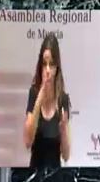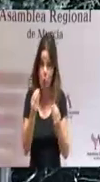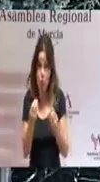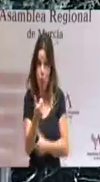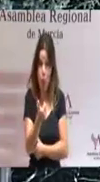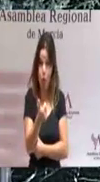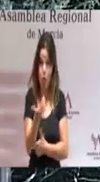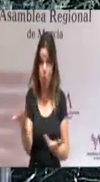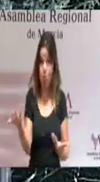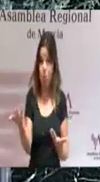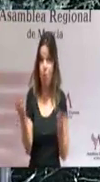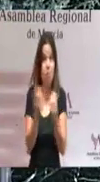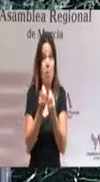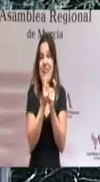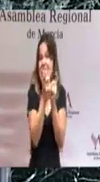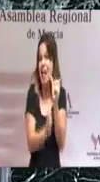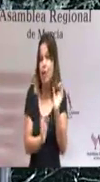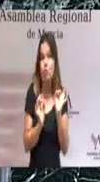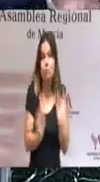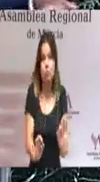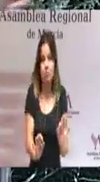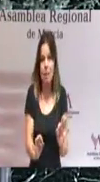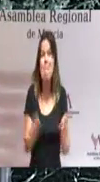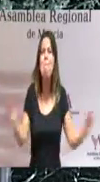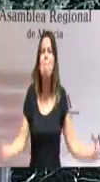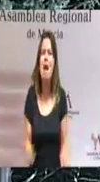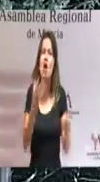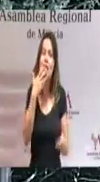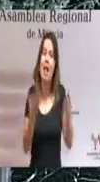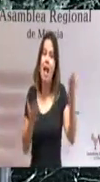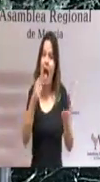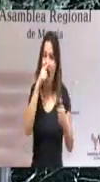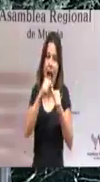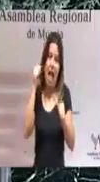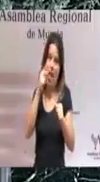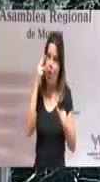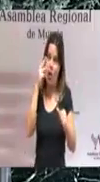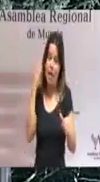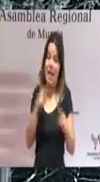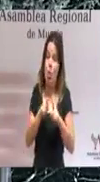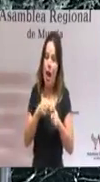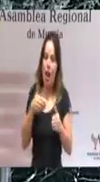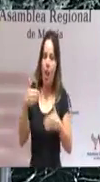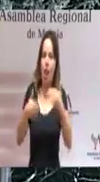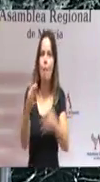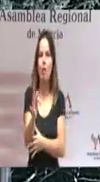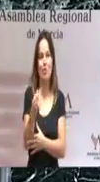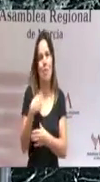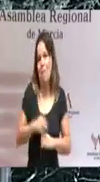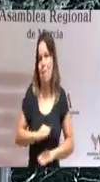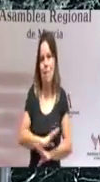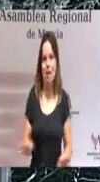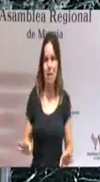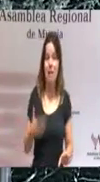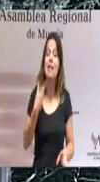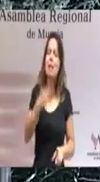poco? Son datos absolutamente mejores que hace unos años y marcan una tendencia positiva. Yo me quedo con eso.